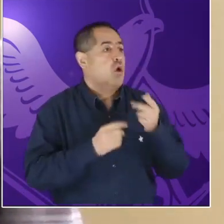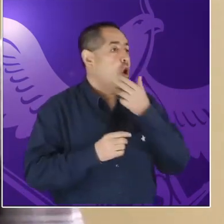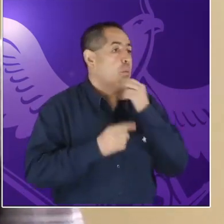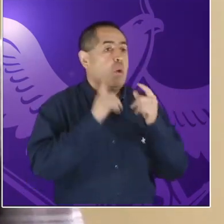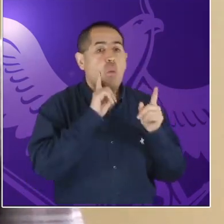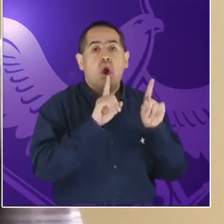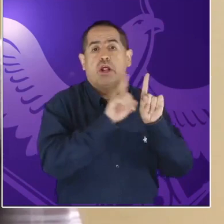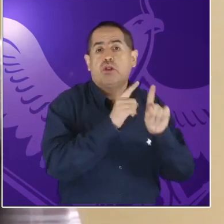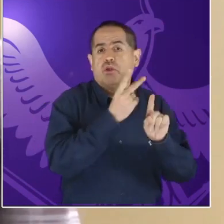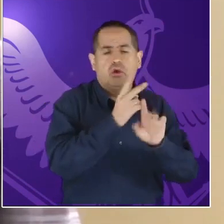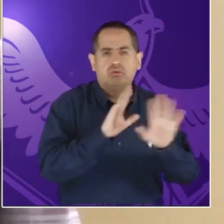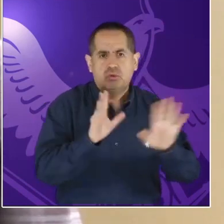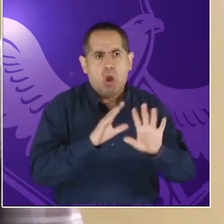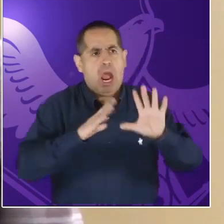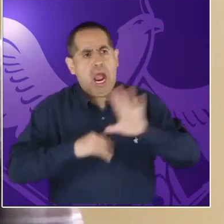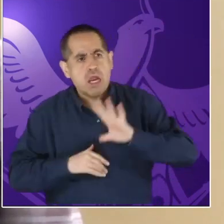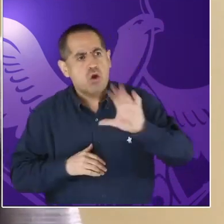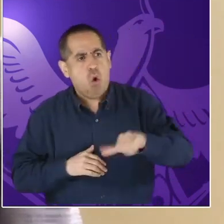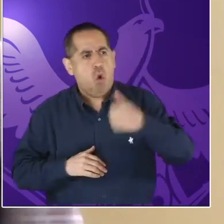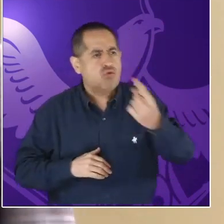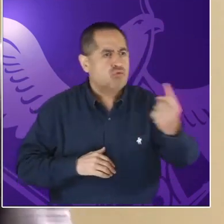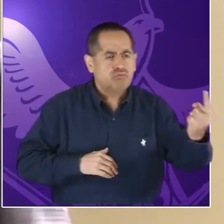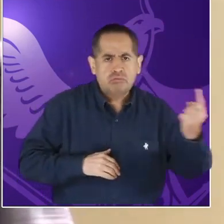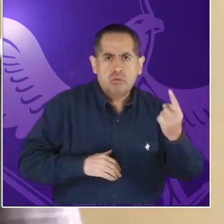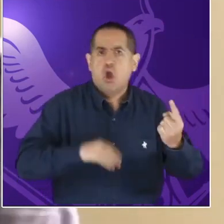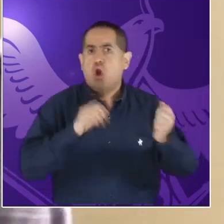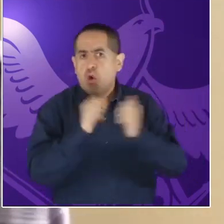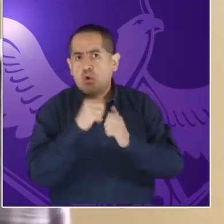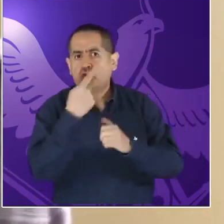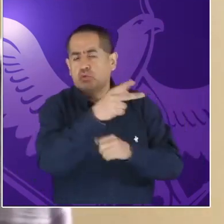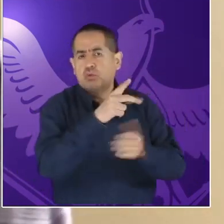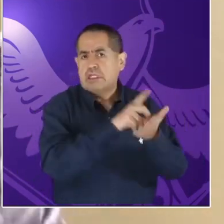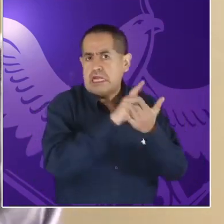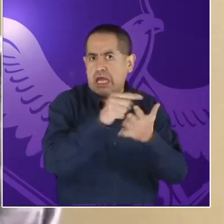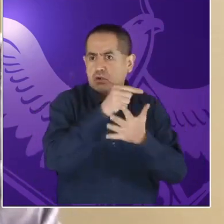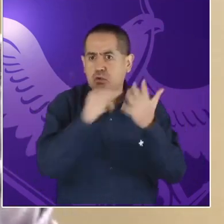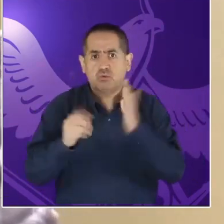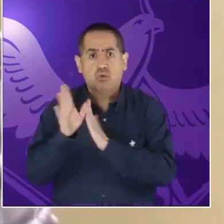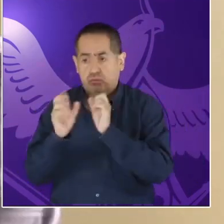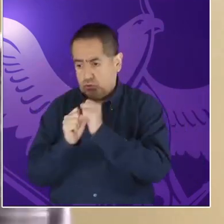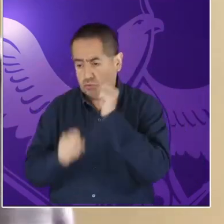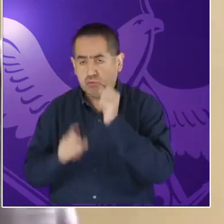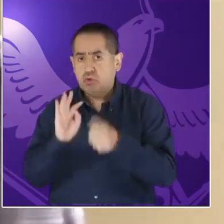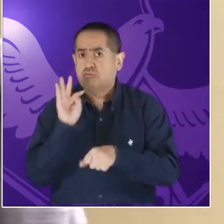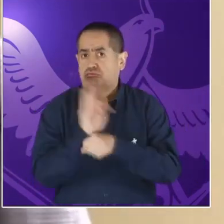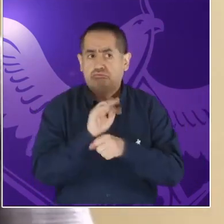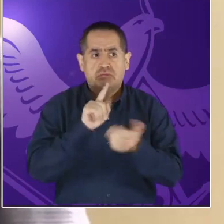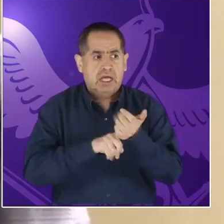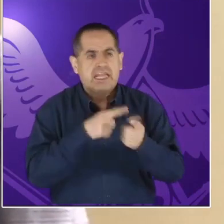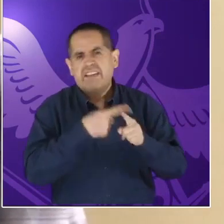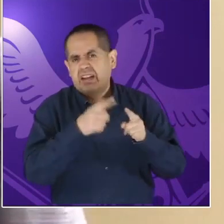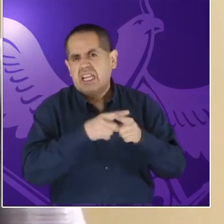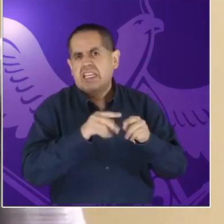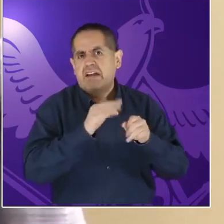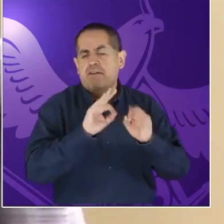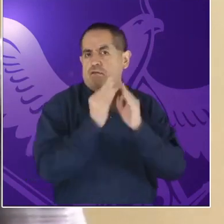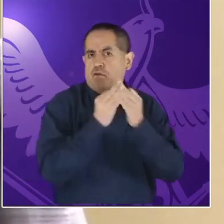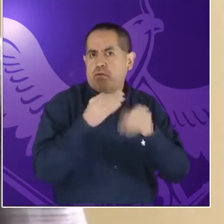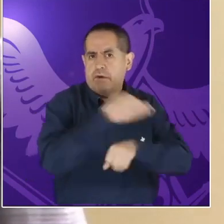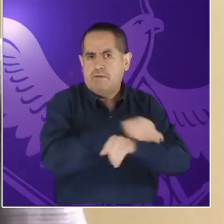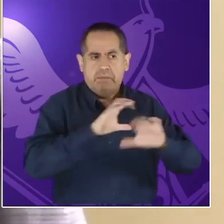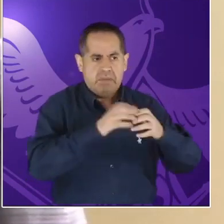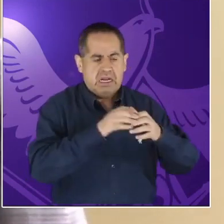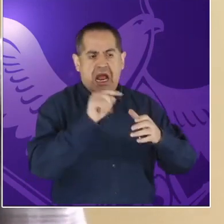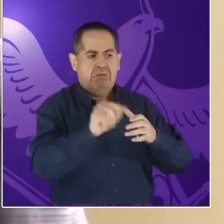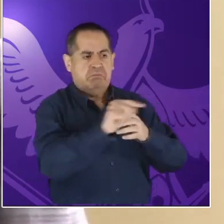diseño de los códigos, sino en la interpretación de los derechos que asisten constitucionales, convencionales a esos modelos familiares